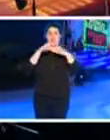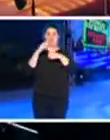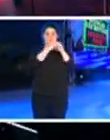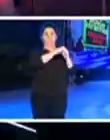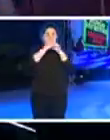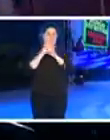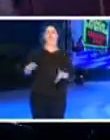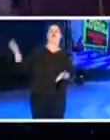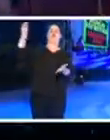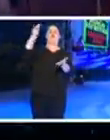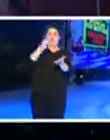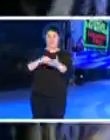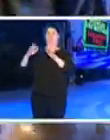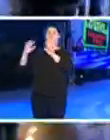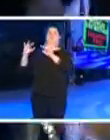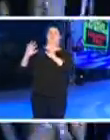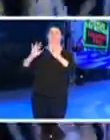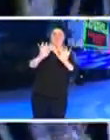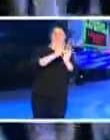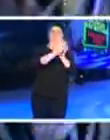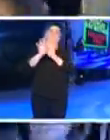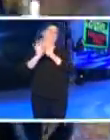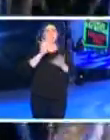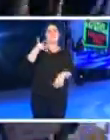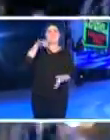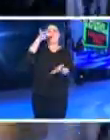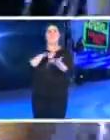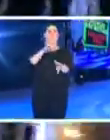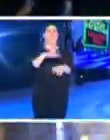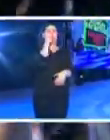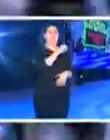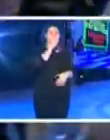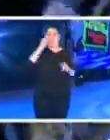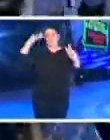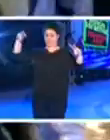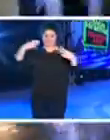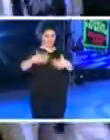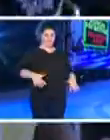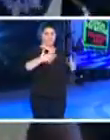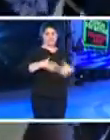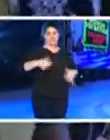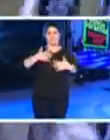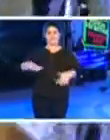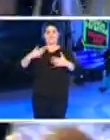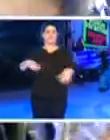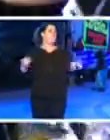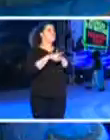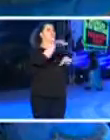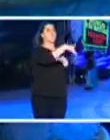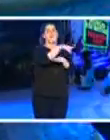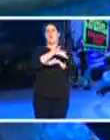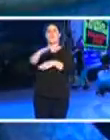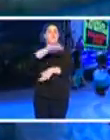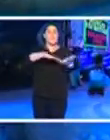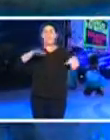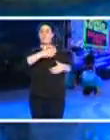está. Llegó ya la hora, se ven los disfraces. Y en cualquier esquina yo